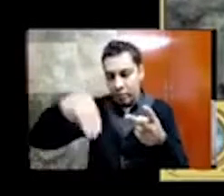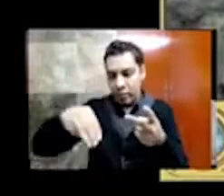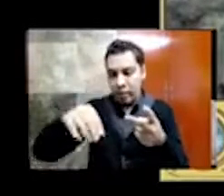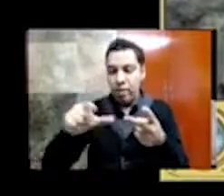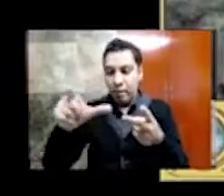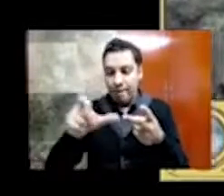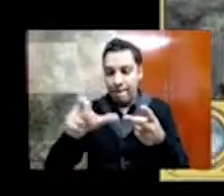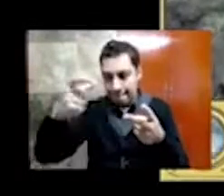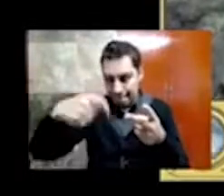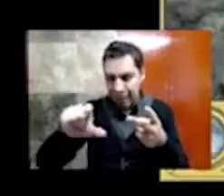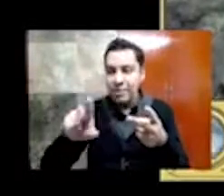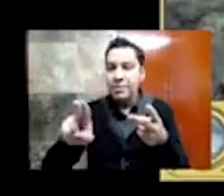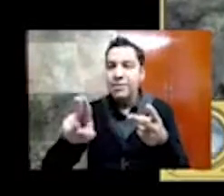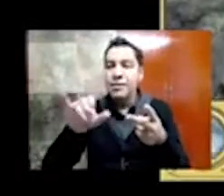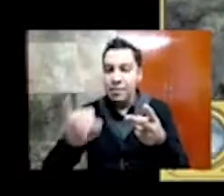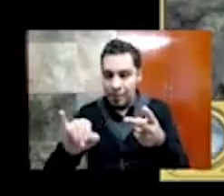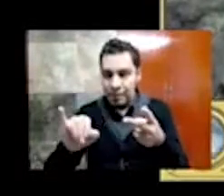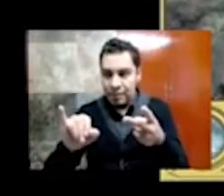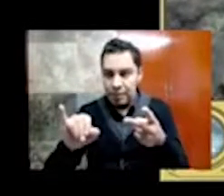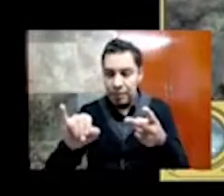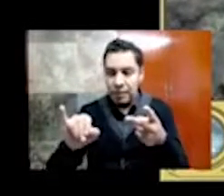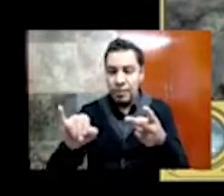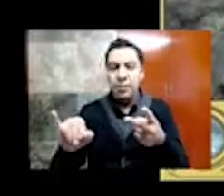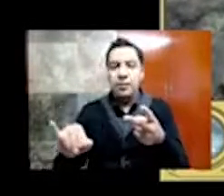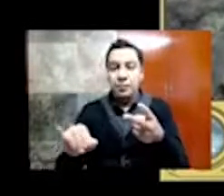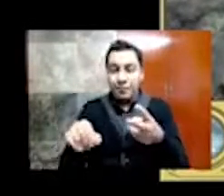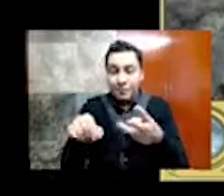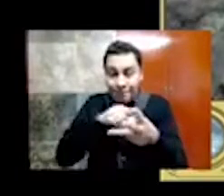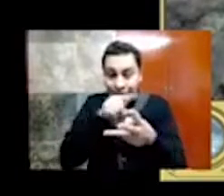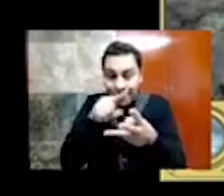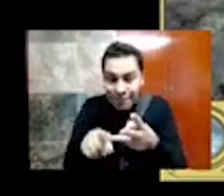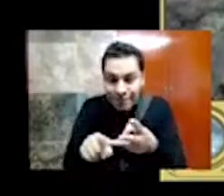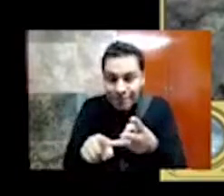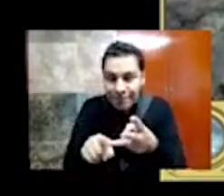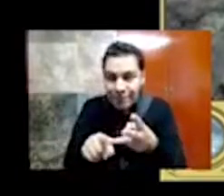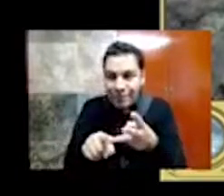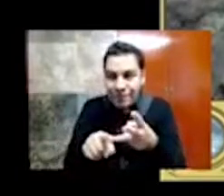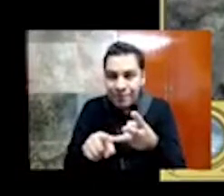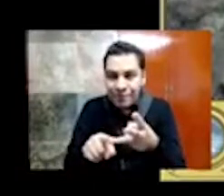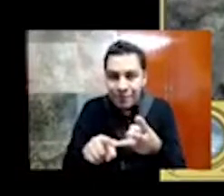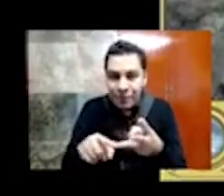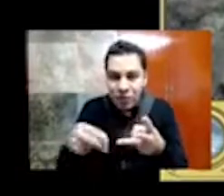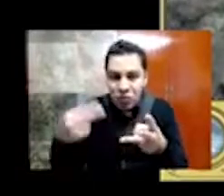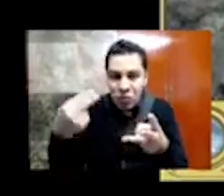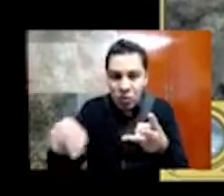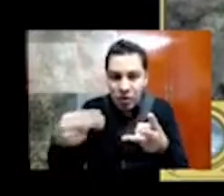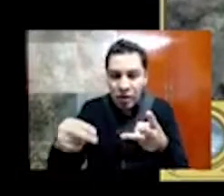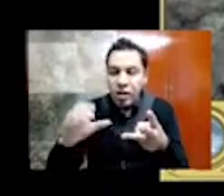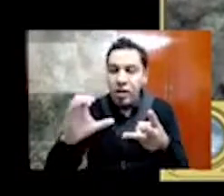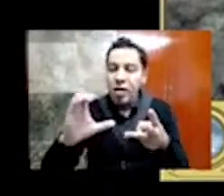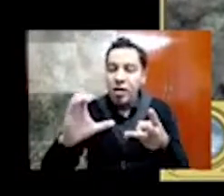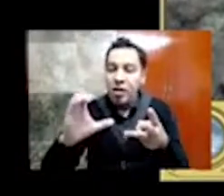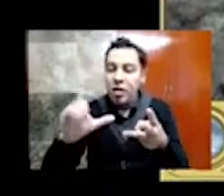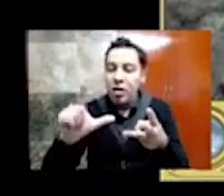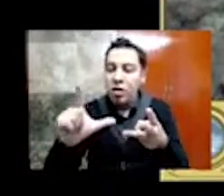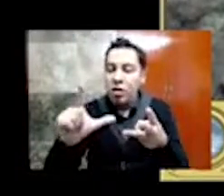recordemos fue la primer capital fundada por Seacatlpilsin de regreso